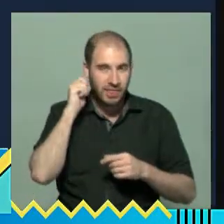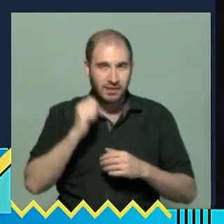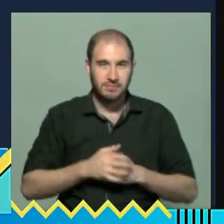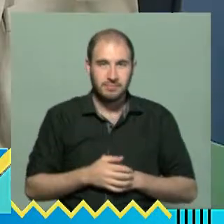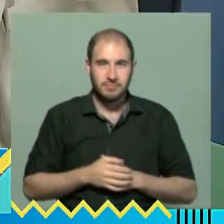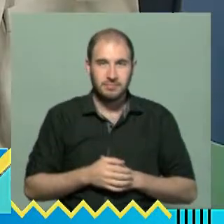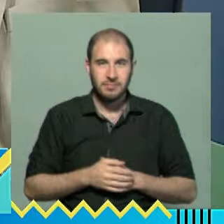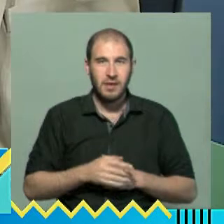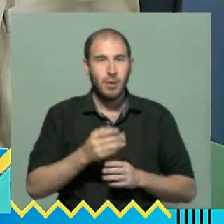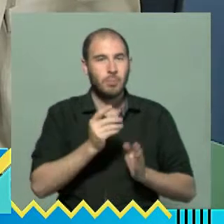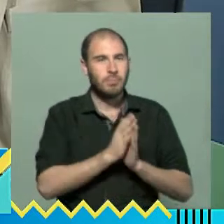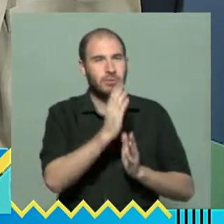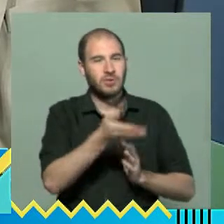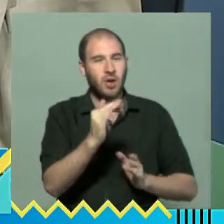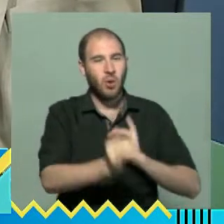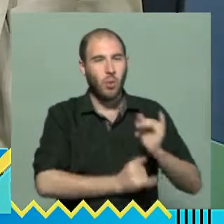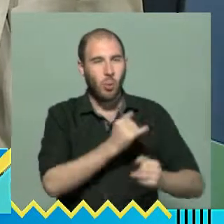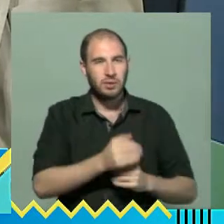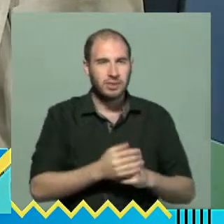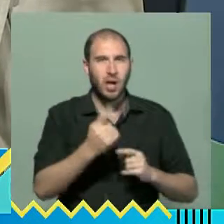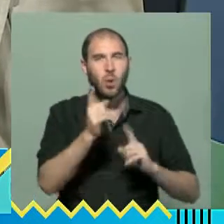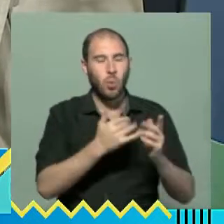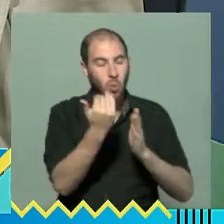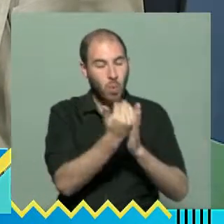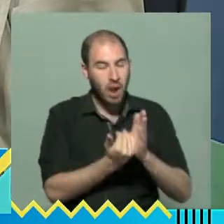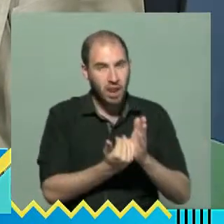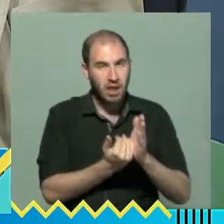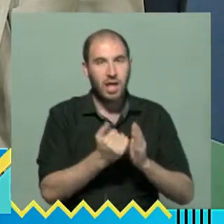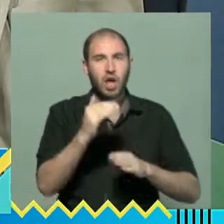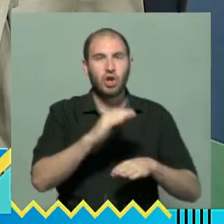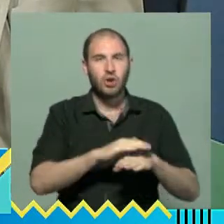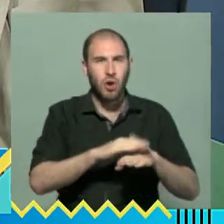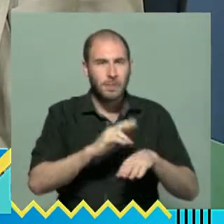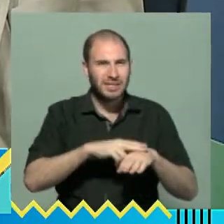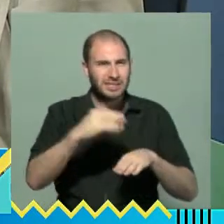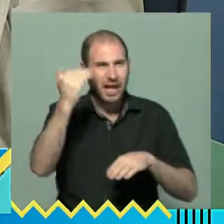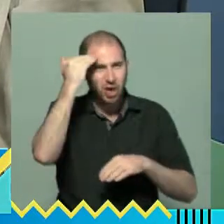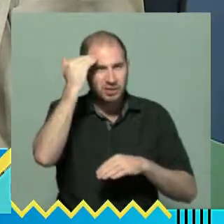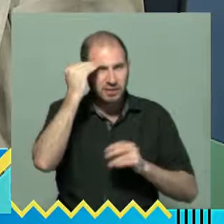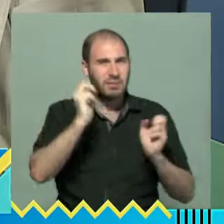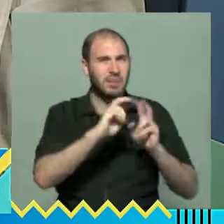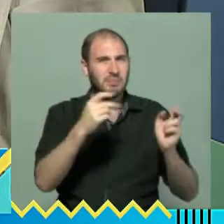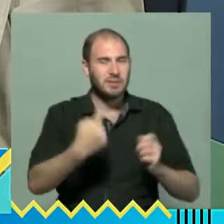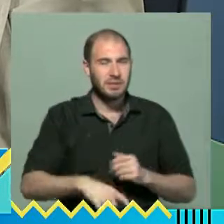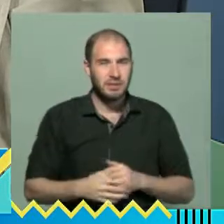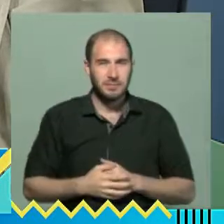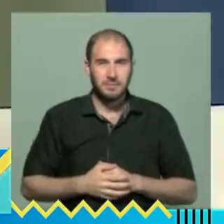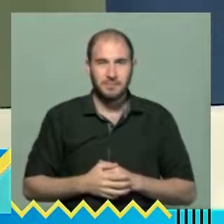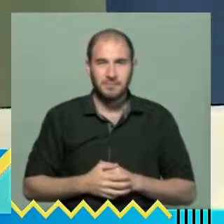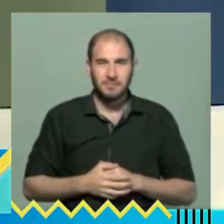la gente bien acerca de cuáles son y qué son las competencias cognitivas? ¿De qué se trata?